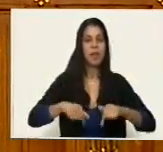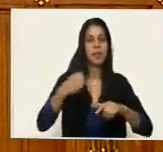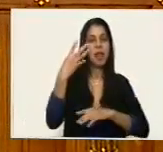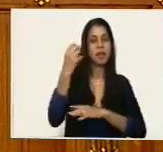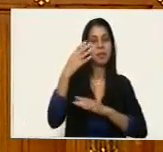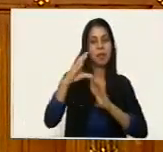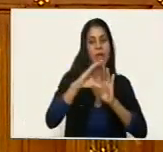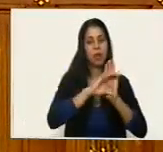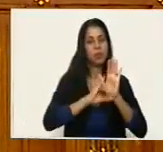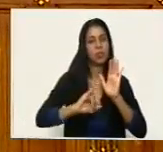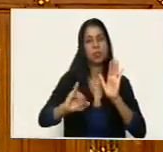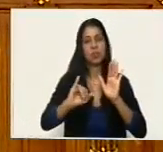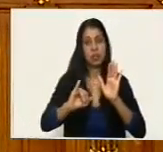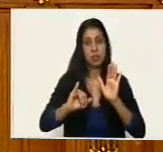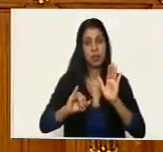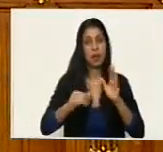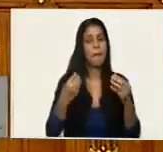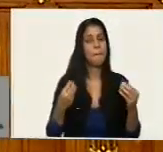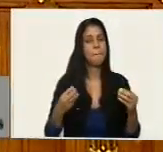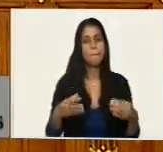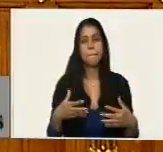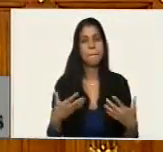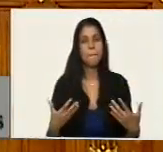asamblea. Precisamente